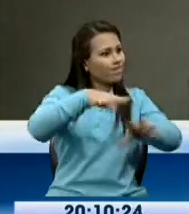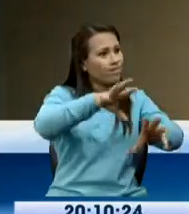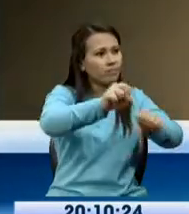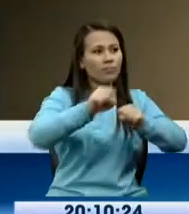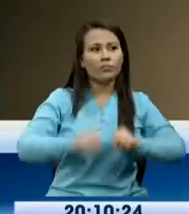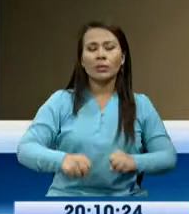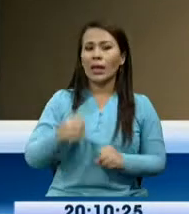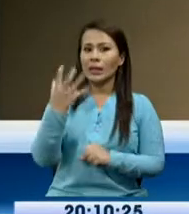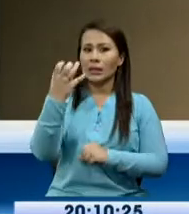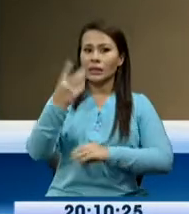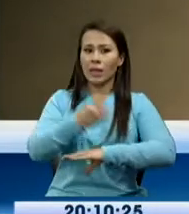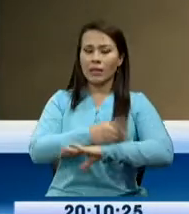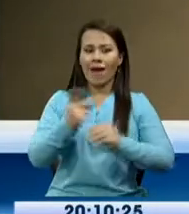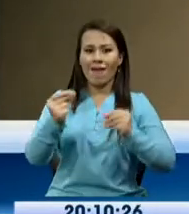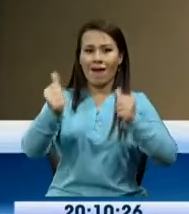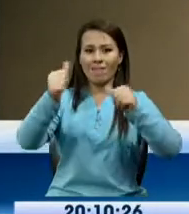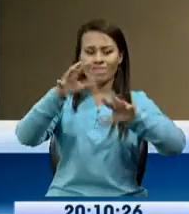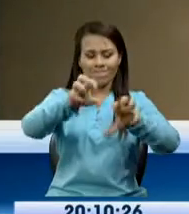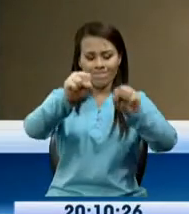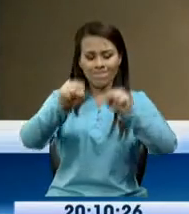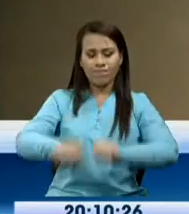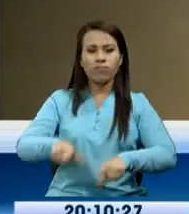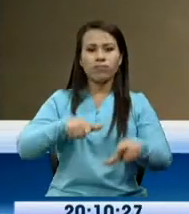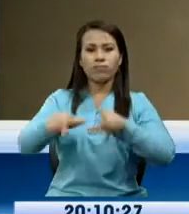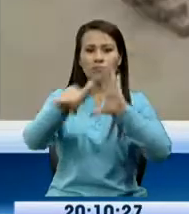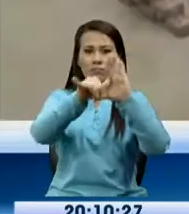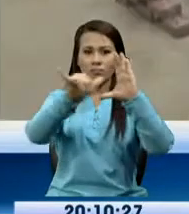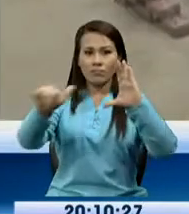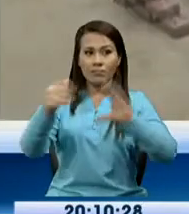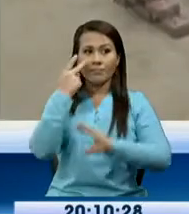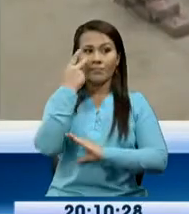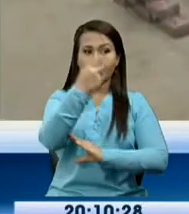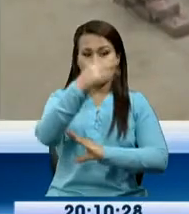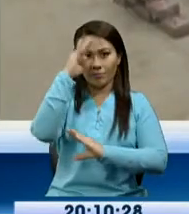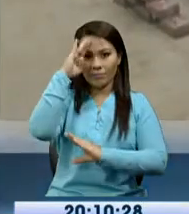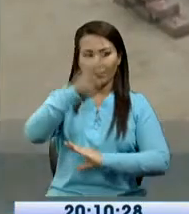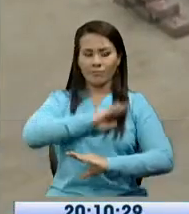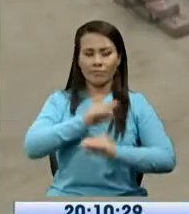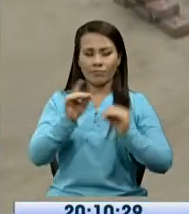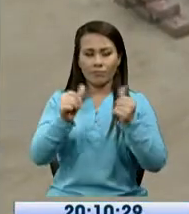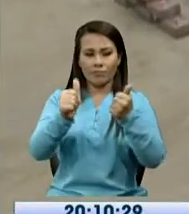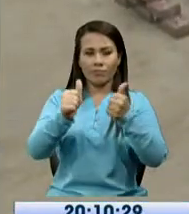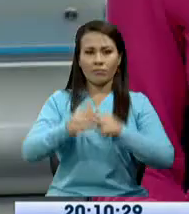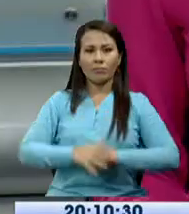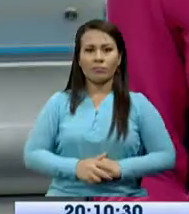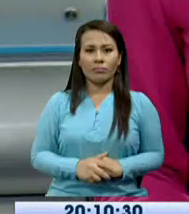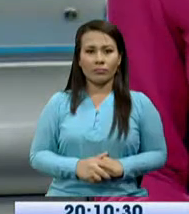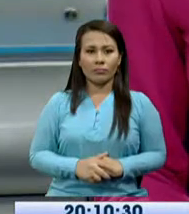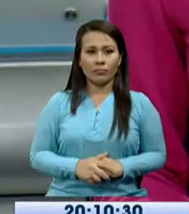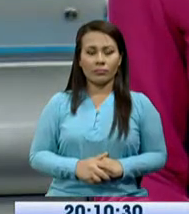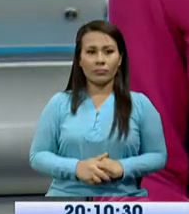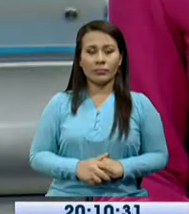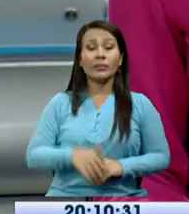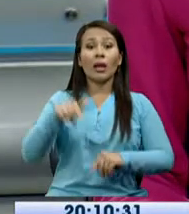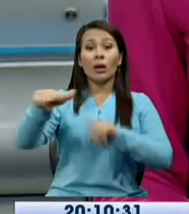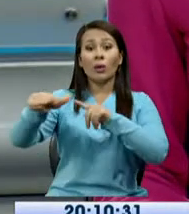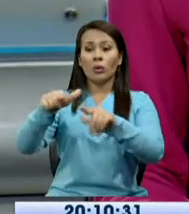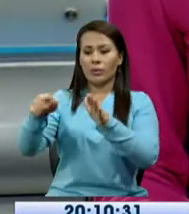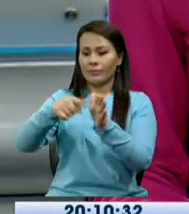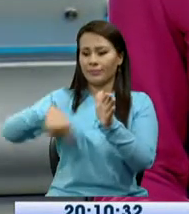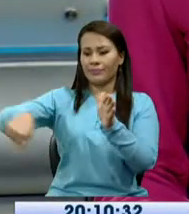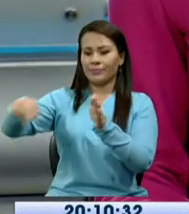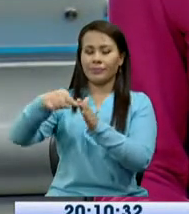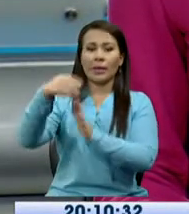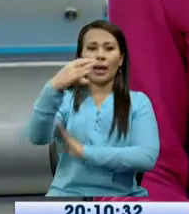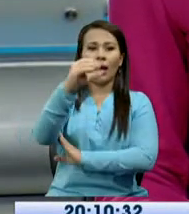narcotráfico en menos de 15 días, suscitado en la provincia de Santa Elena, informó Darwin Villao. En el sector de Capelo, en el